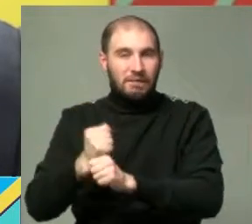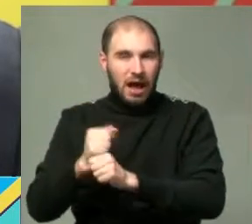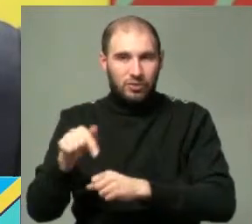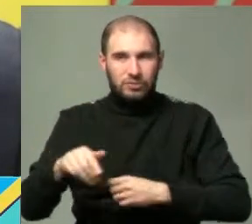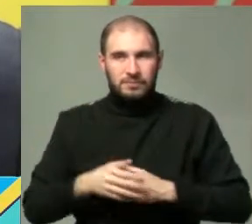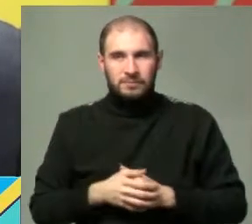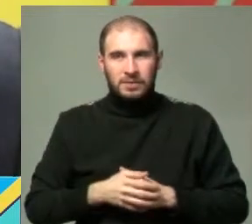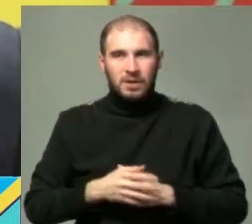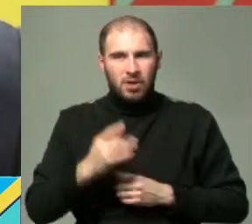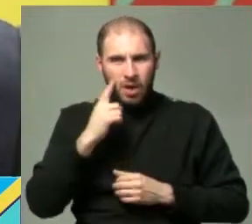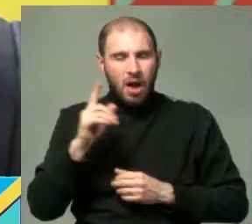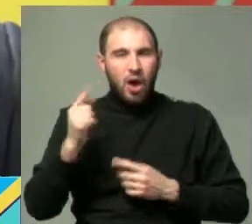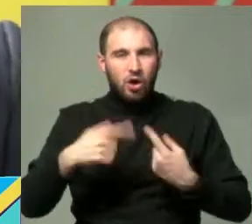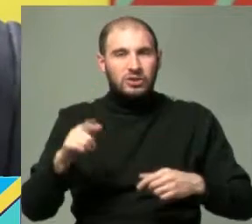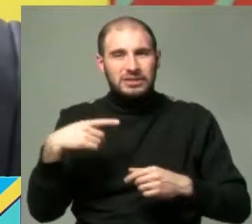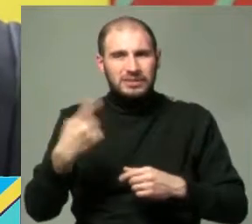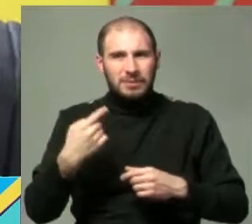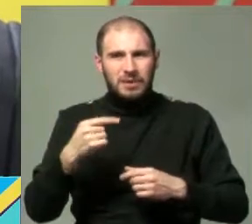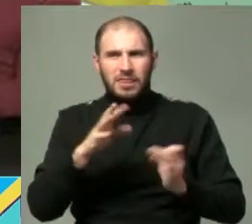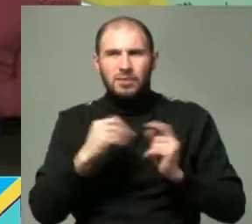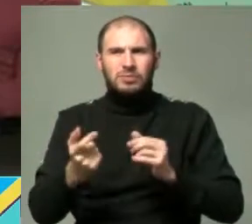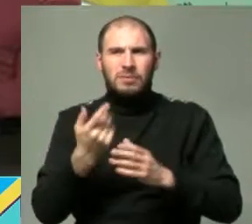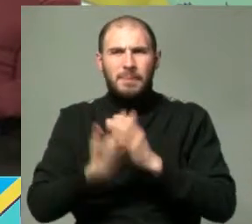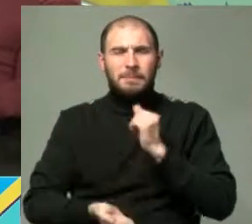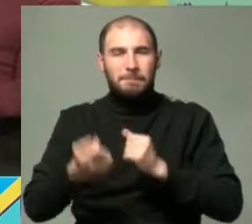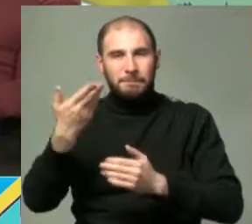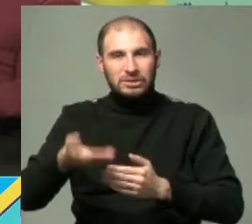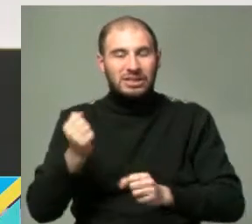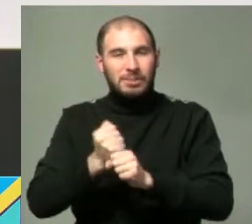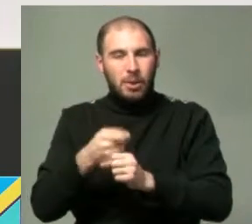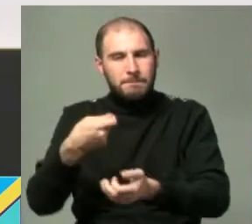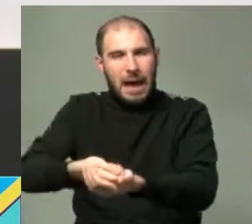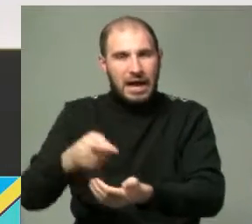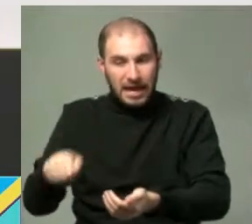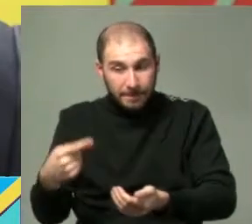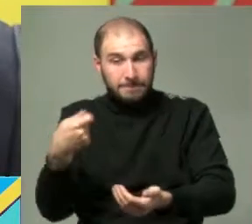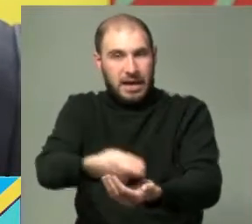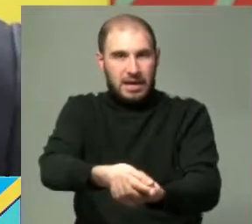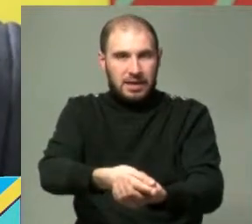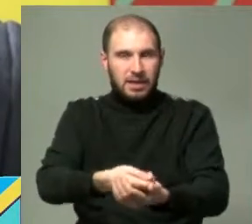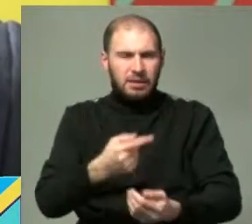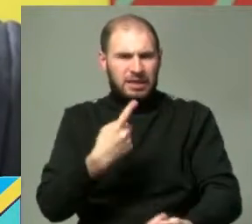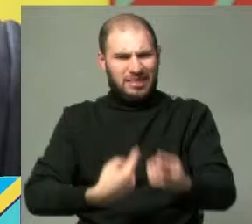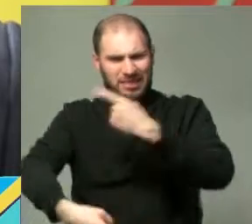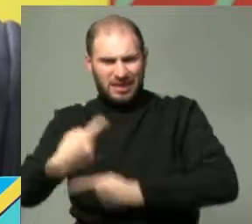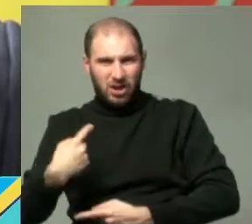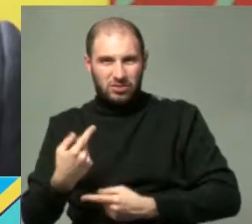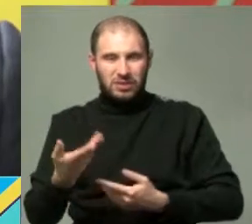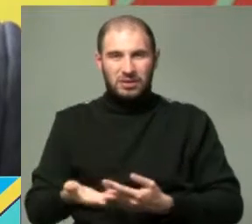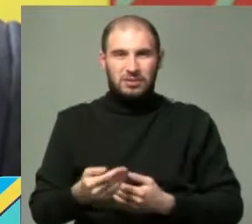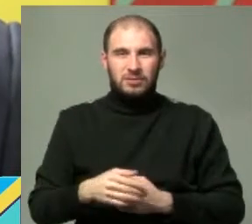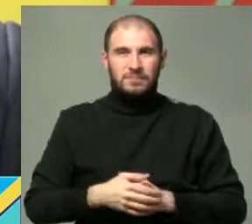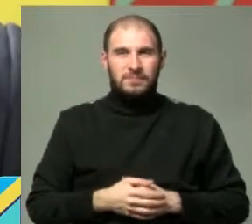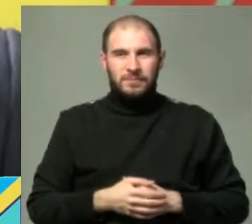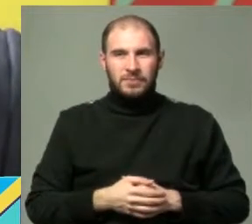Claro. Ojo que eso es algo que siempre se escapa de las discusiones, que el trabajador paga por trabajar, lo cual es un contrasentido y es un